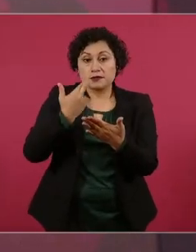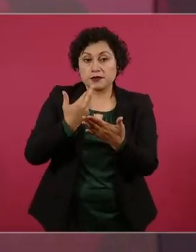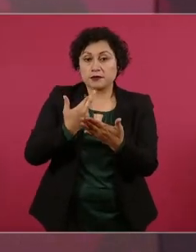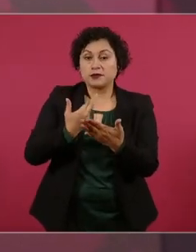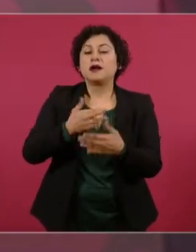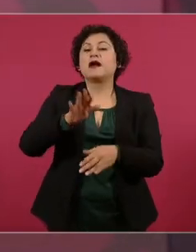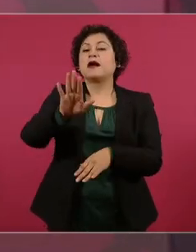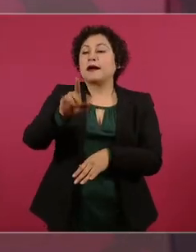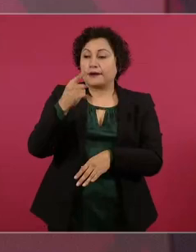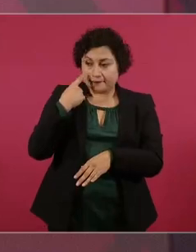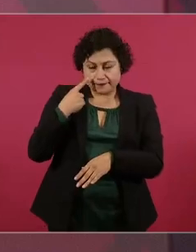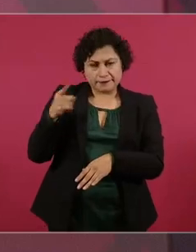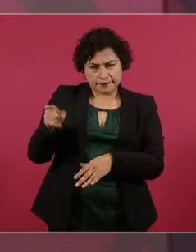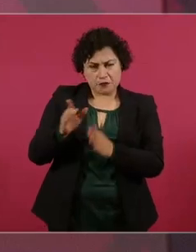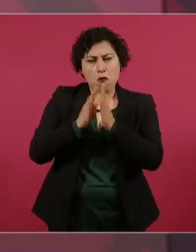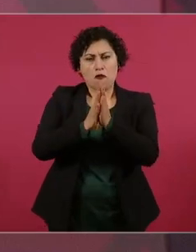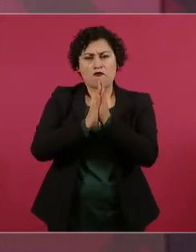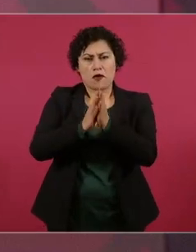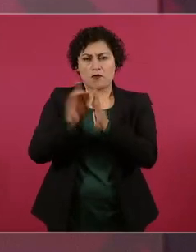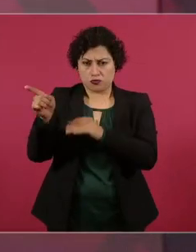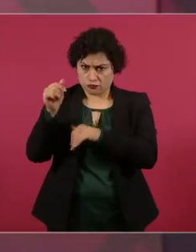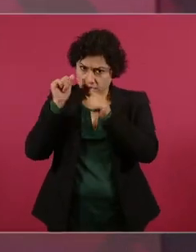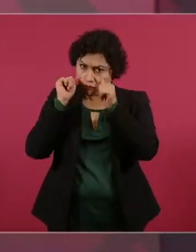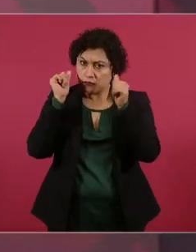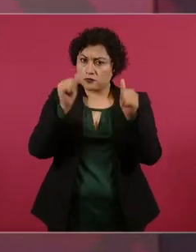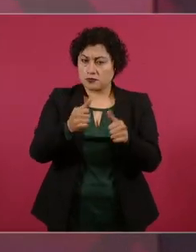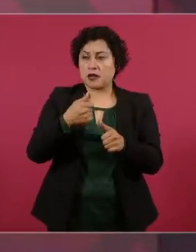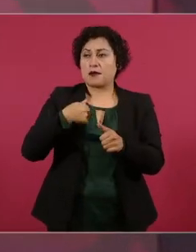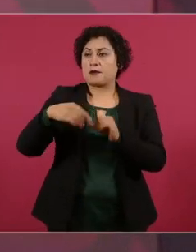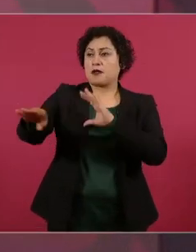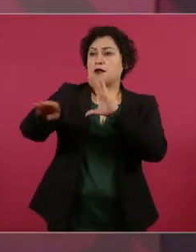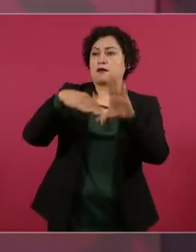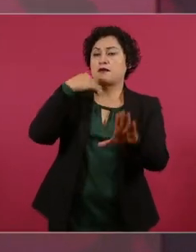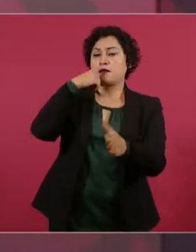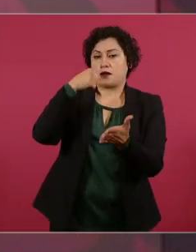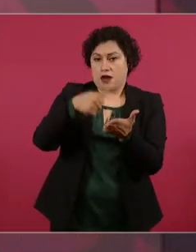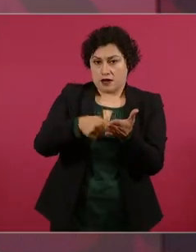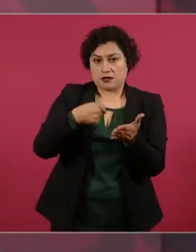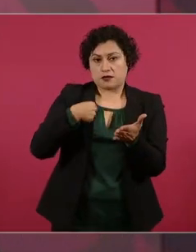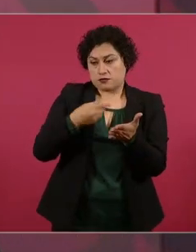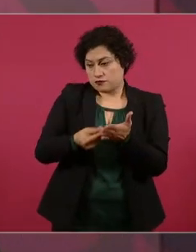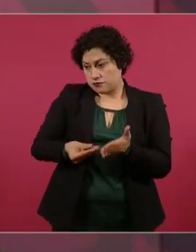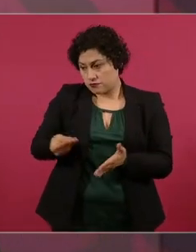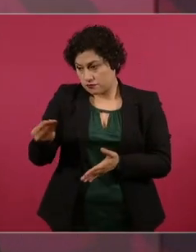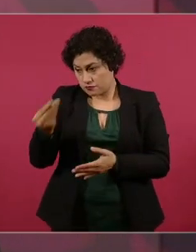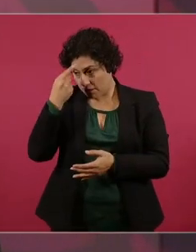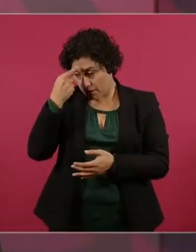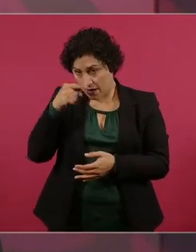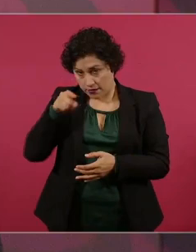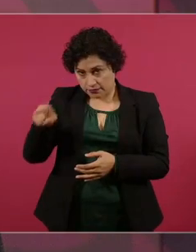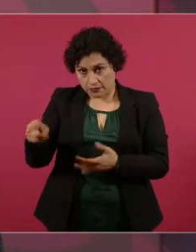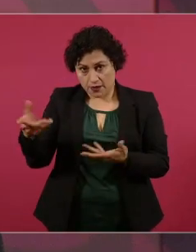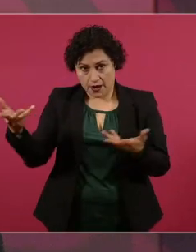¿no? Me mandaron una carta, ya te la voy a entregar.